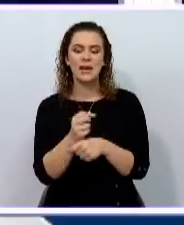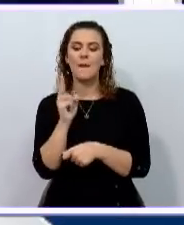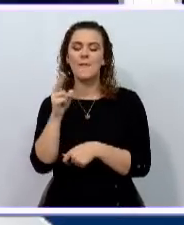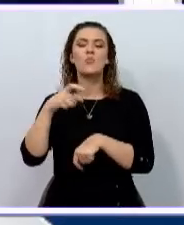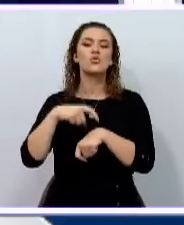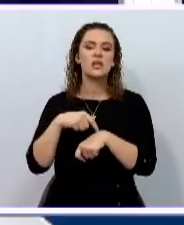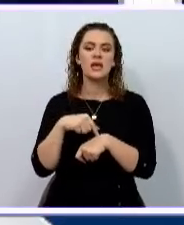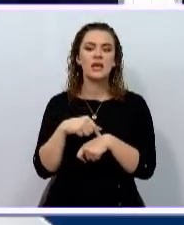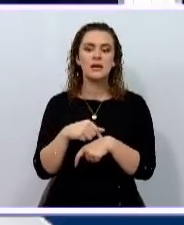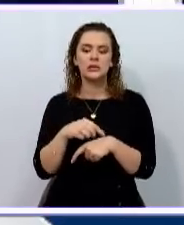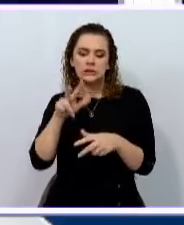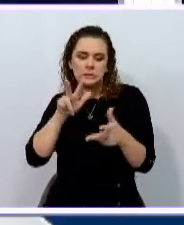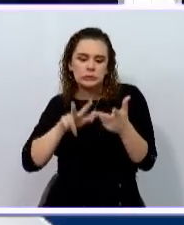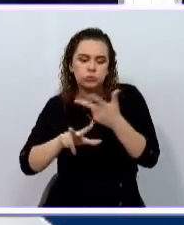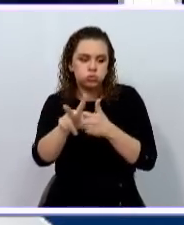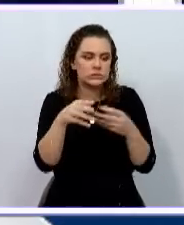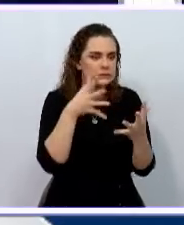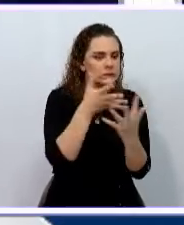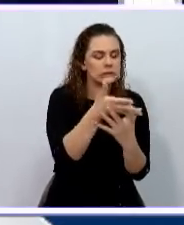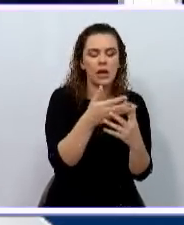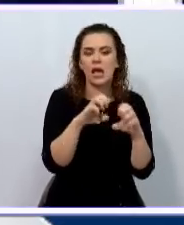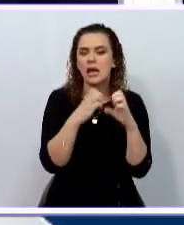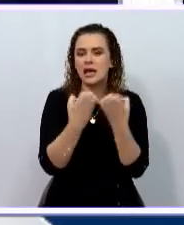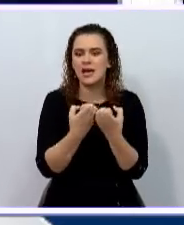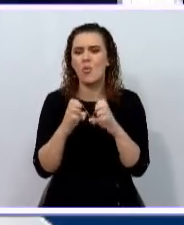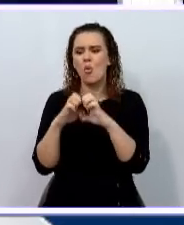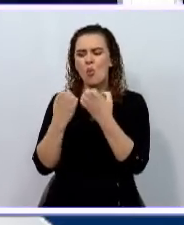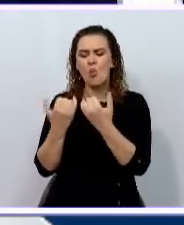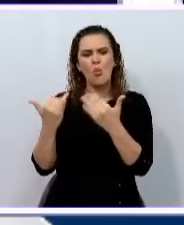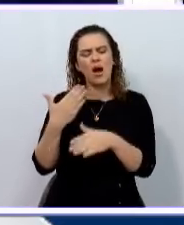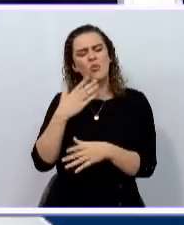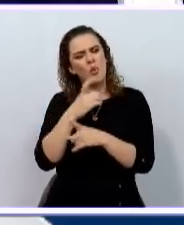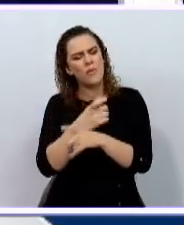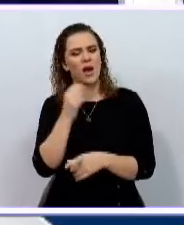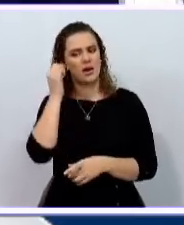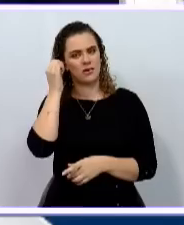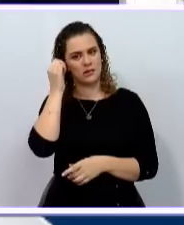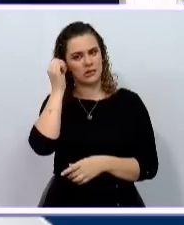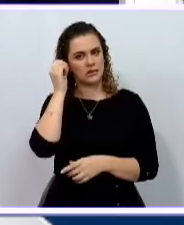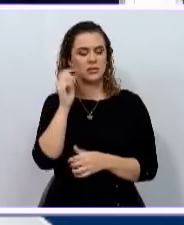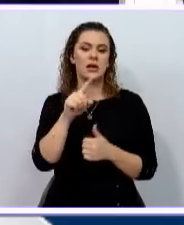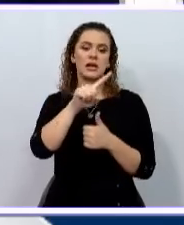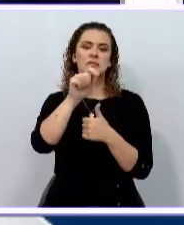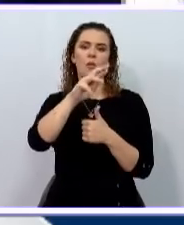mismo tiempo la inserción inmediata en un equipo que viene jugando muy complicado primero